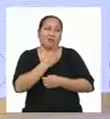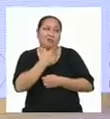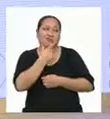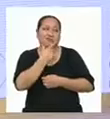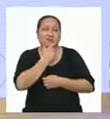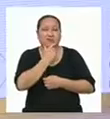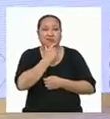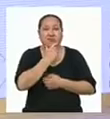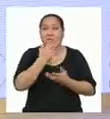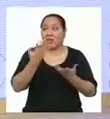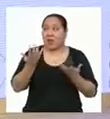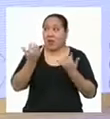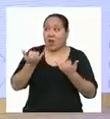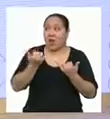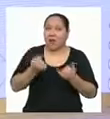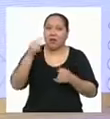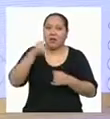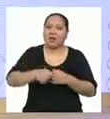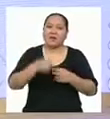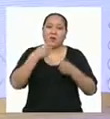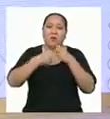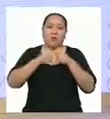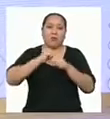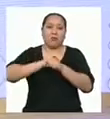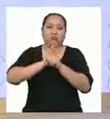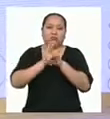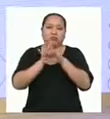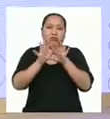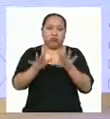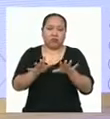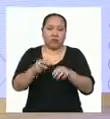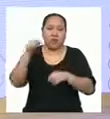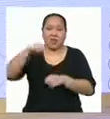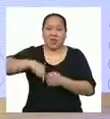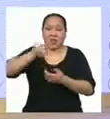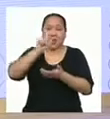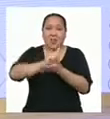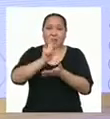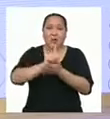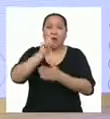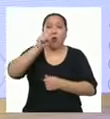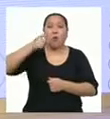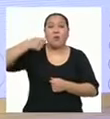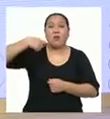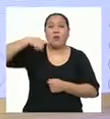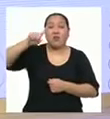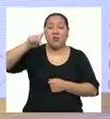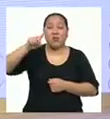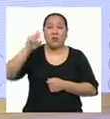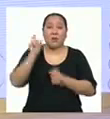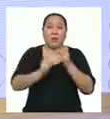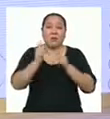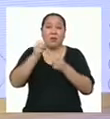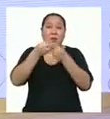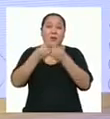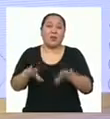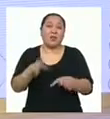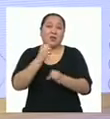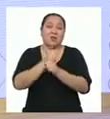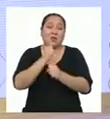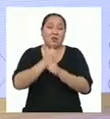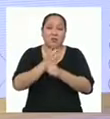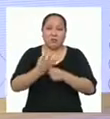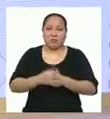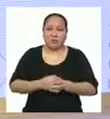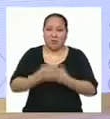Bueno... Y ahora, cuando a causa de la crisis por el coronavirus, solo en Lima más de 1 millón de personas han perdido sus trabajos. Ya